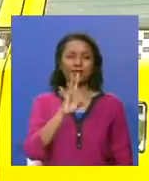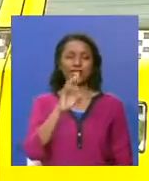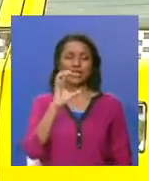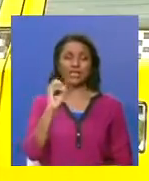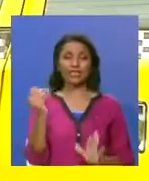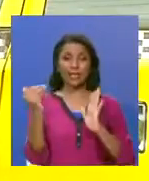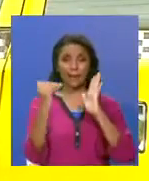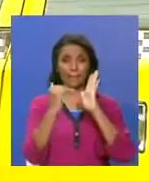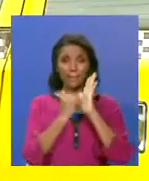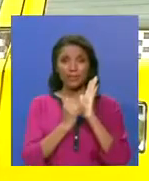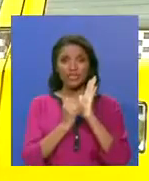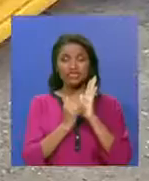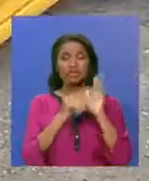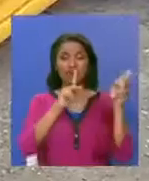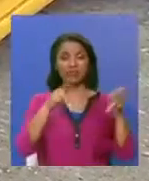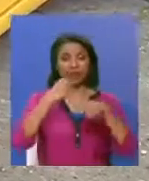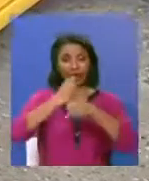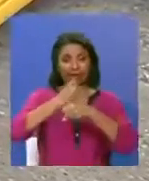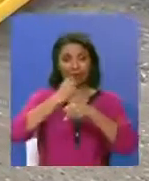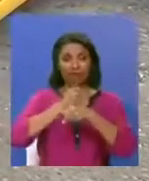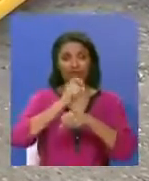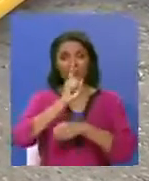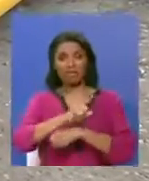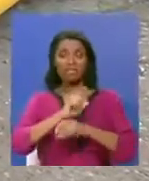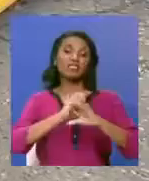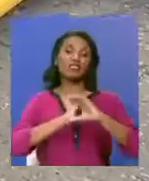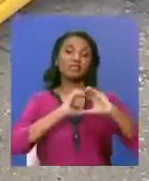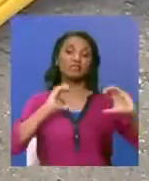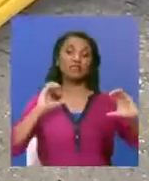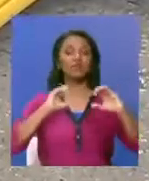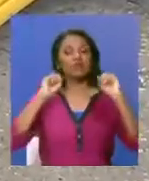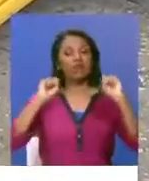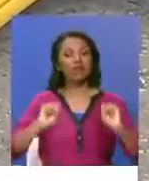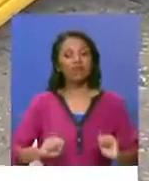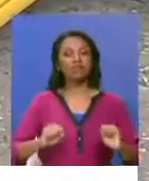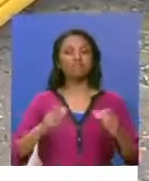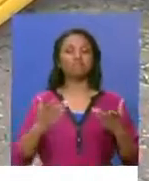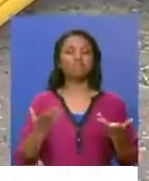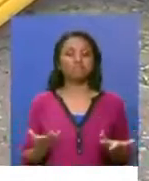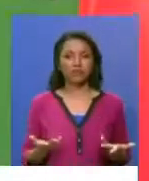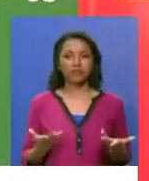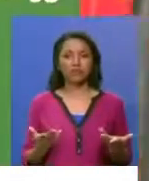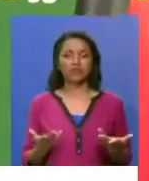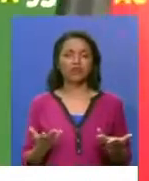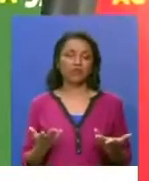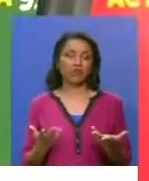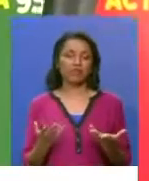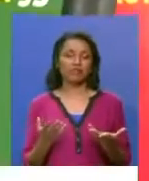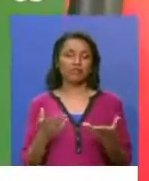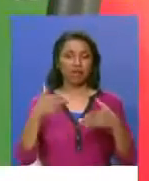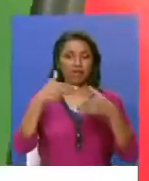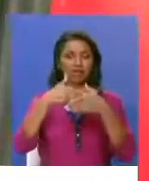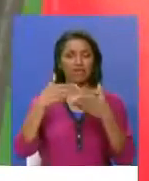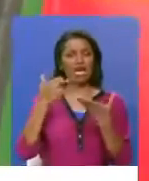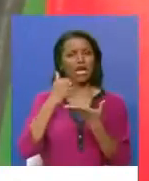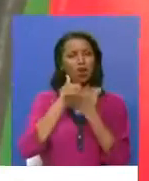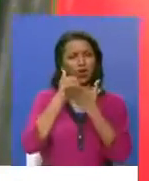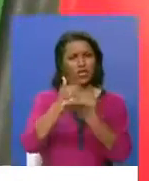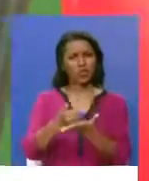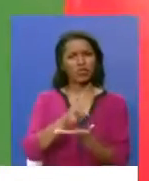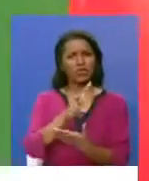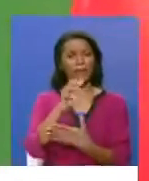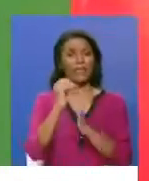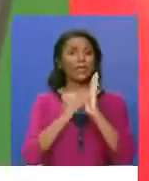los transportistas que se van a ver beneficiados con esta estabilización al costo del combustible. Se trata de un subsidio aproximado